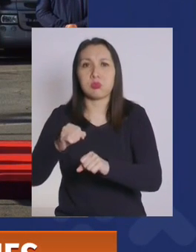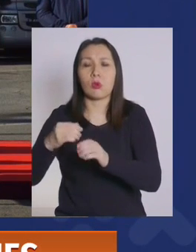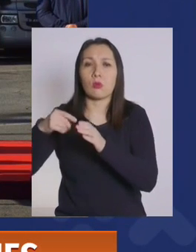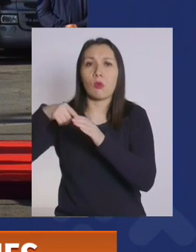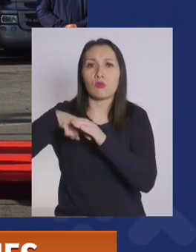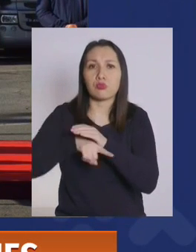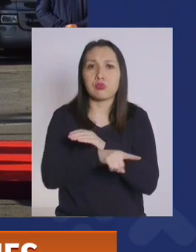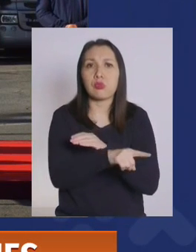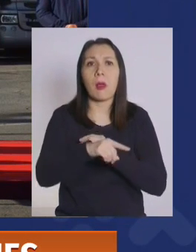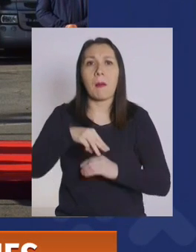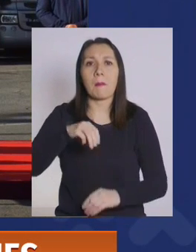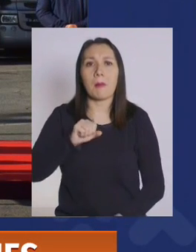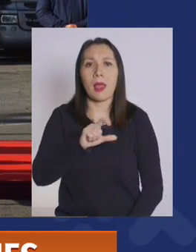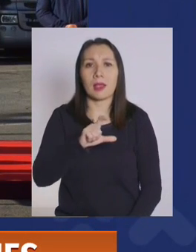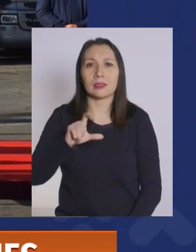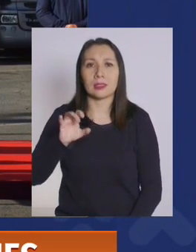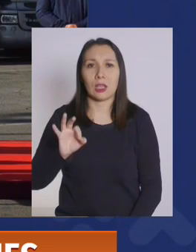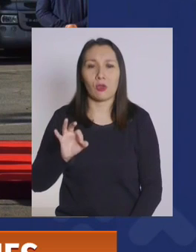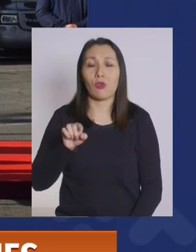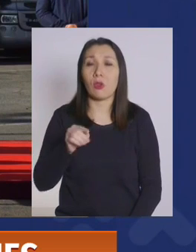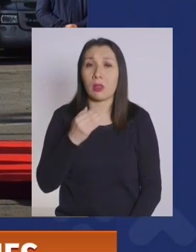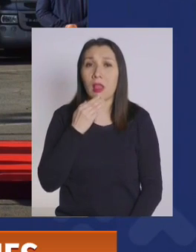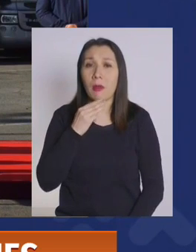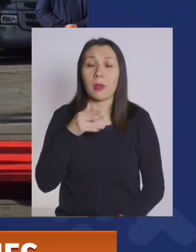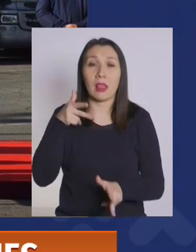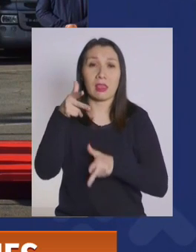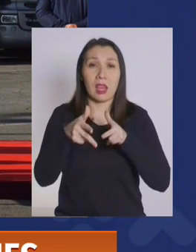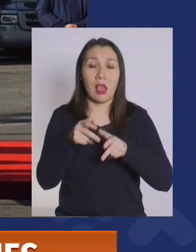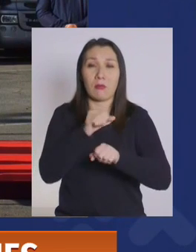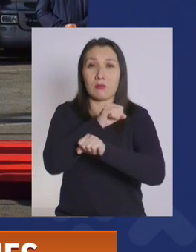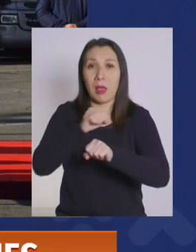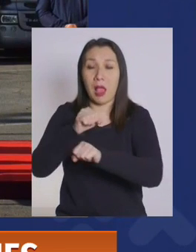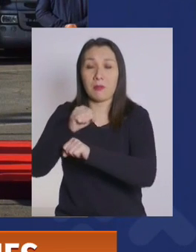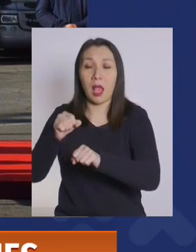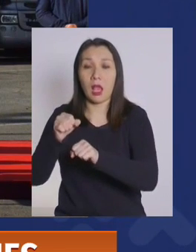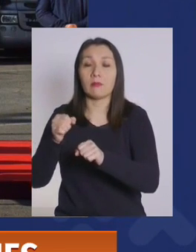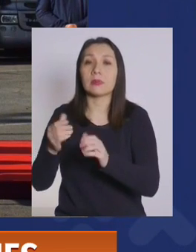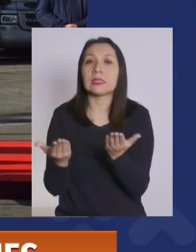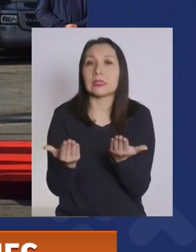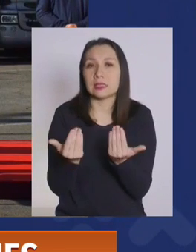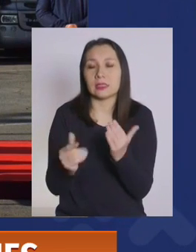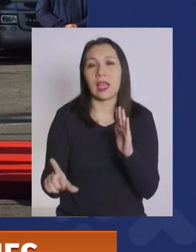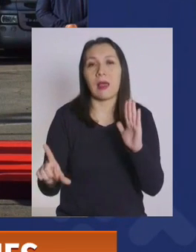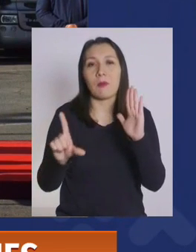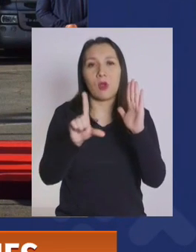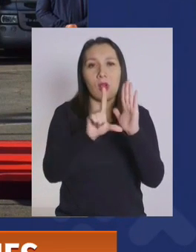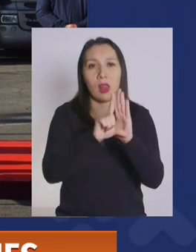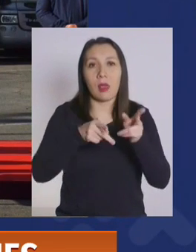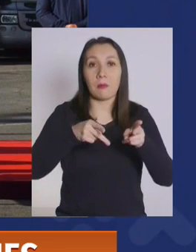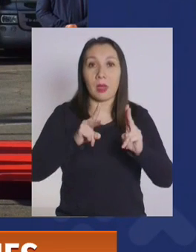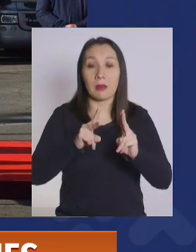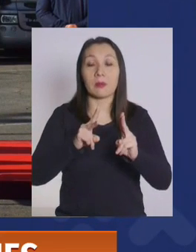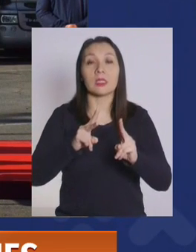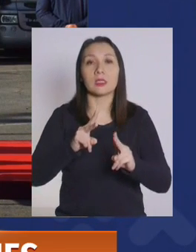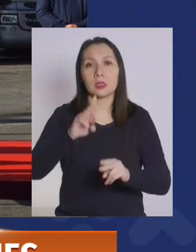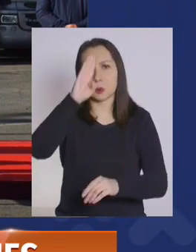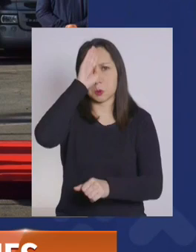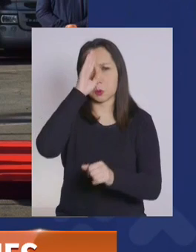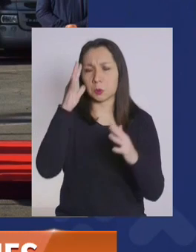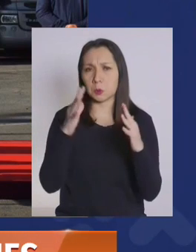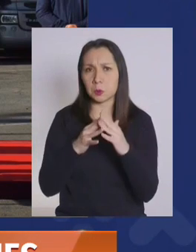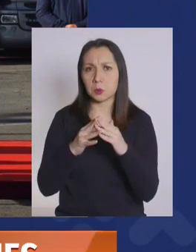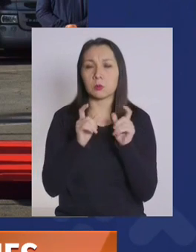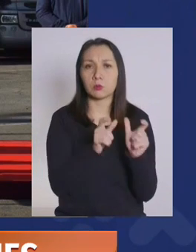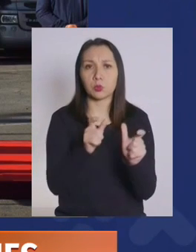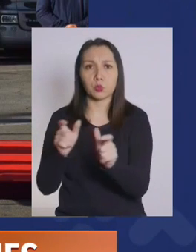viaducto del Malleco, con los atentados a trenes. Necesitamos la ley que permita a nuestras Fuerzas Armadas